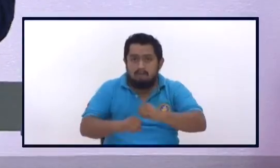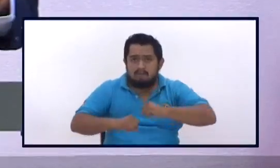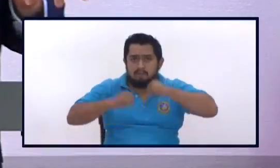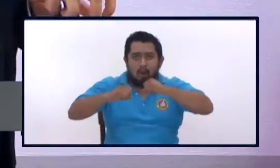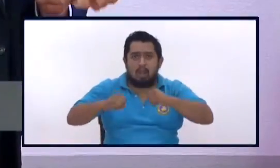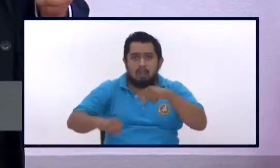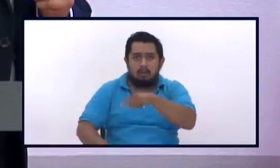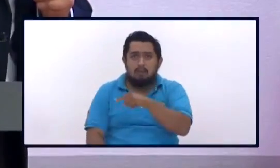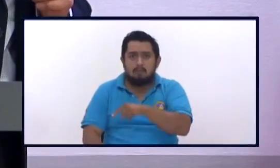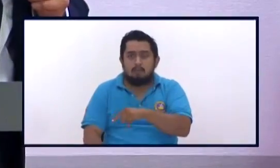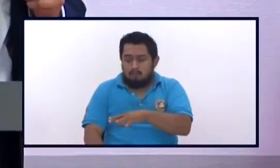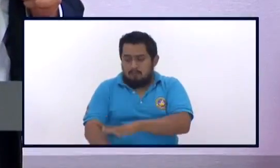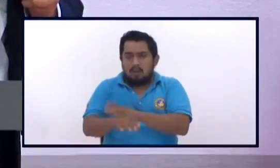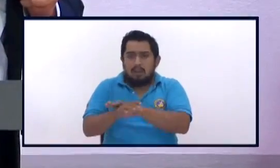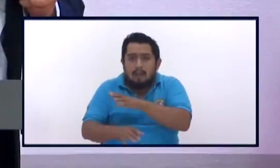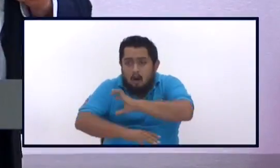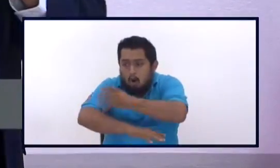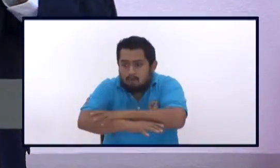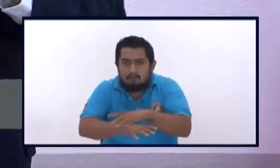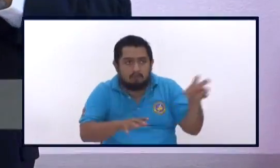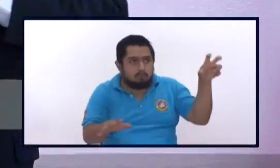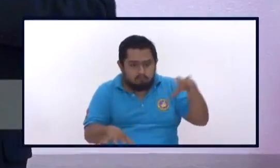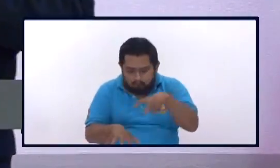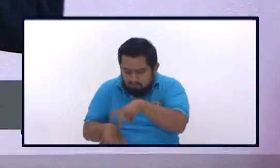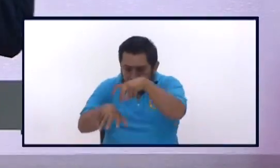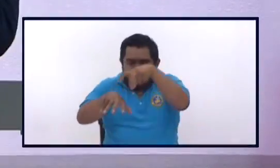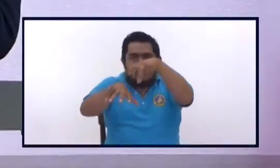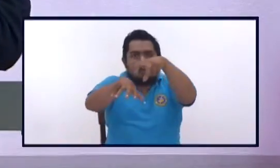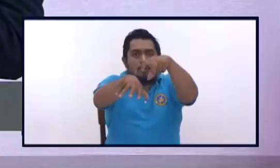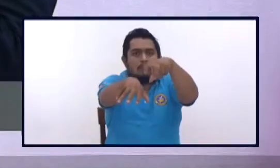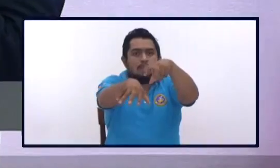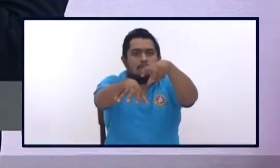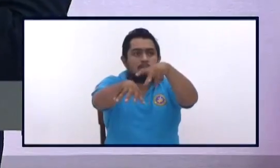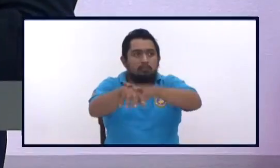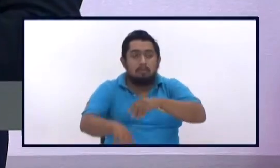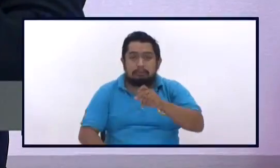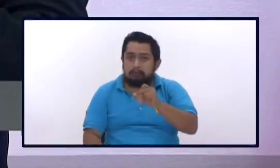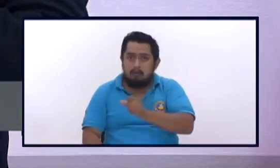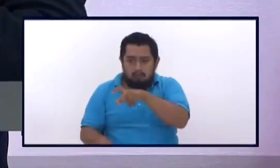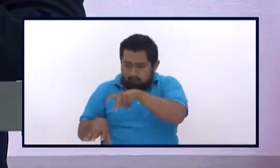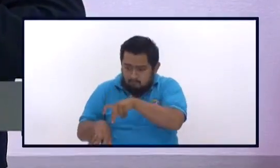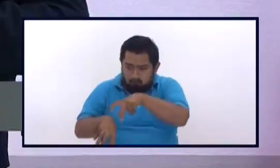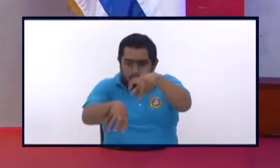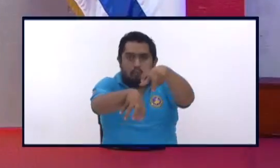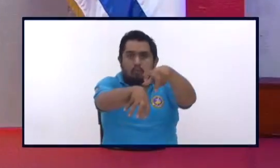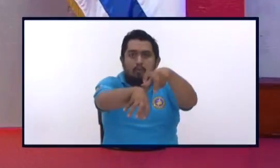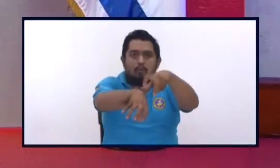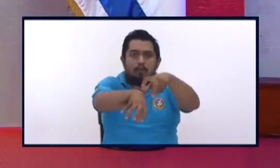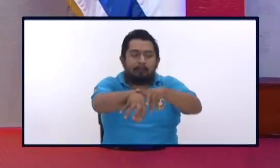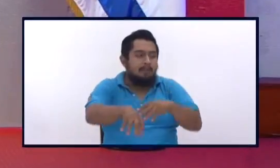levantan una ternera aquí tenemos una trabajadora que pueda como 90 libras lo hubiera llevado un águila pero la